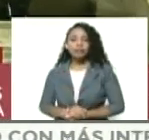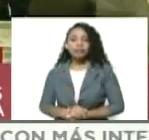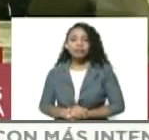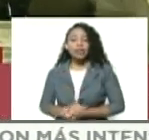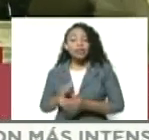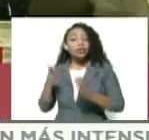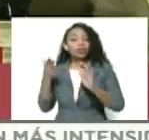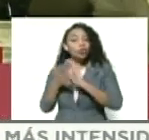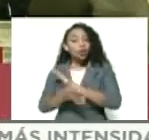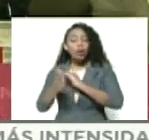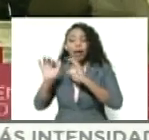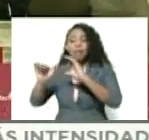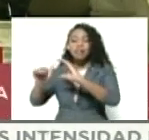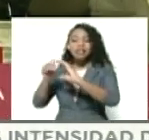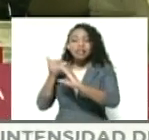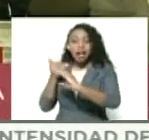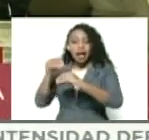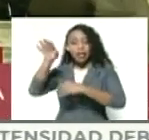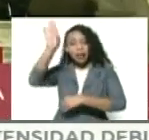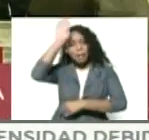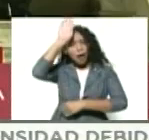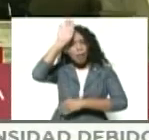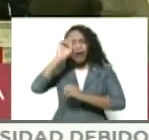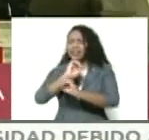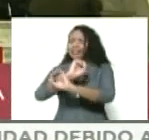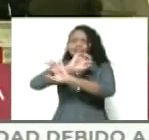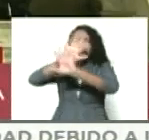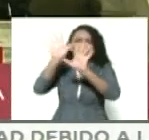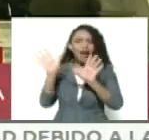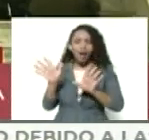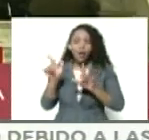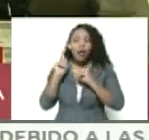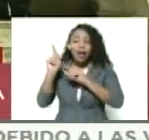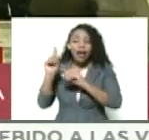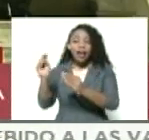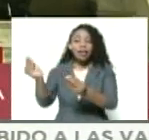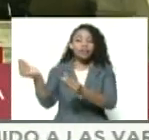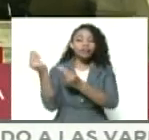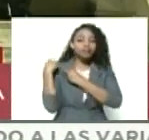Sobre el mensaje del Papa es muy claro. El